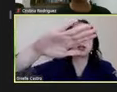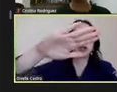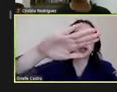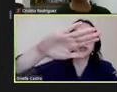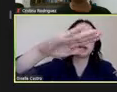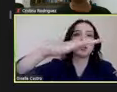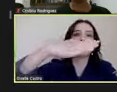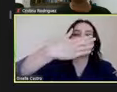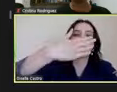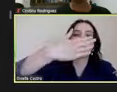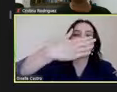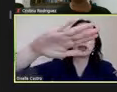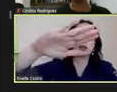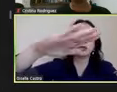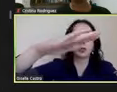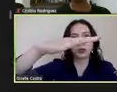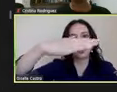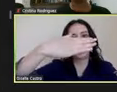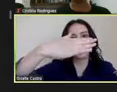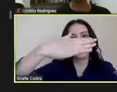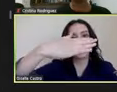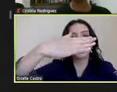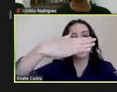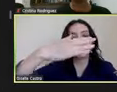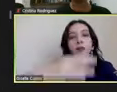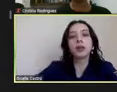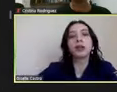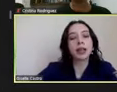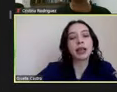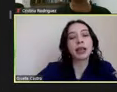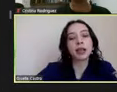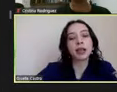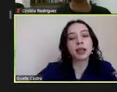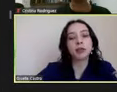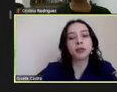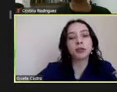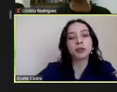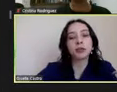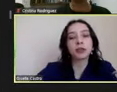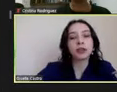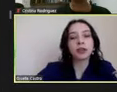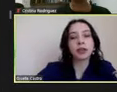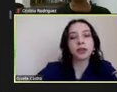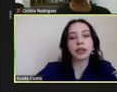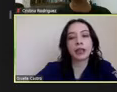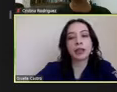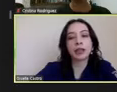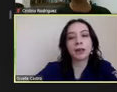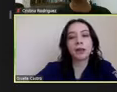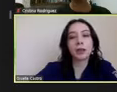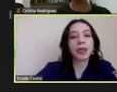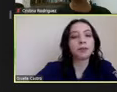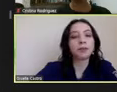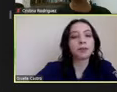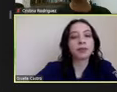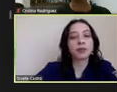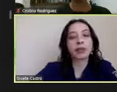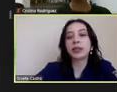movimiento de inversión, ¿a qué me refiero? Cuando hacemos nuestro pisito hacia adentro, le era doloroso, 5 de 10